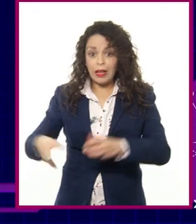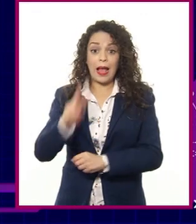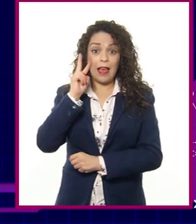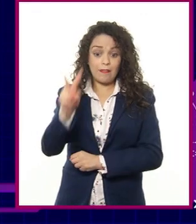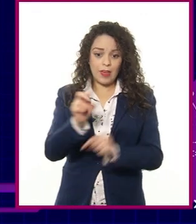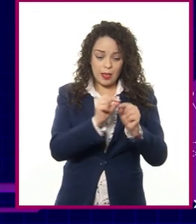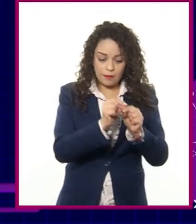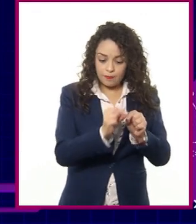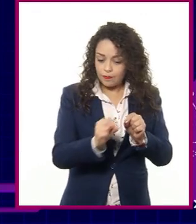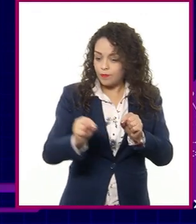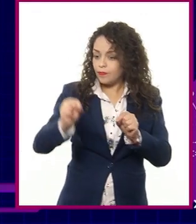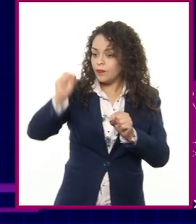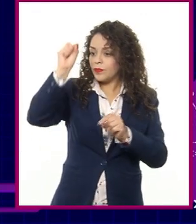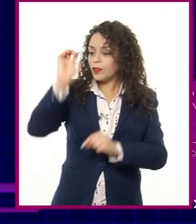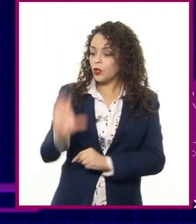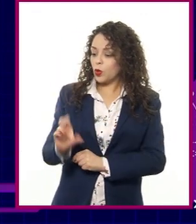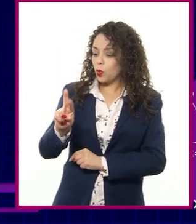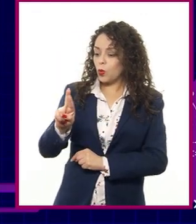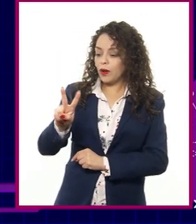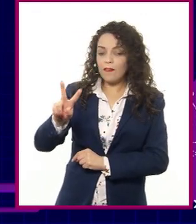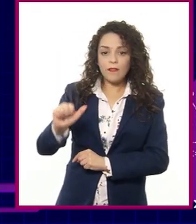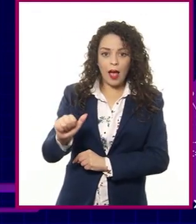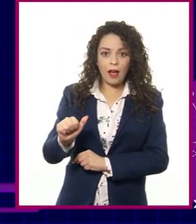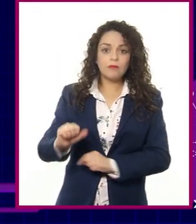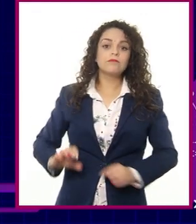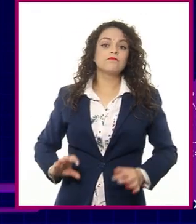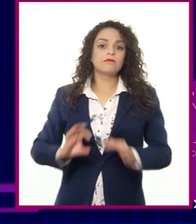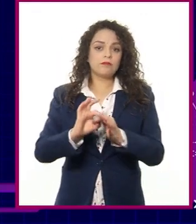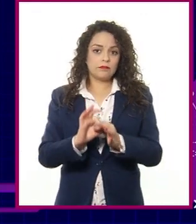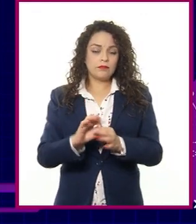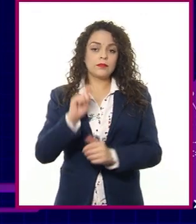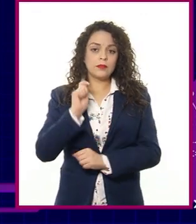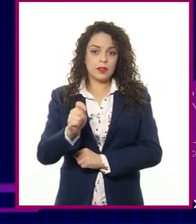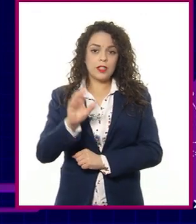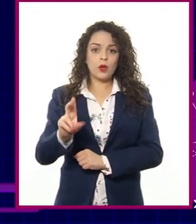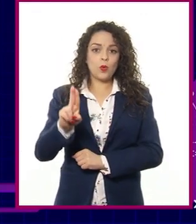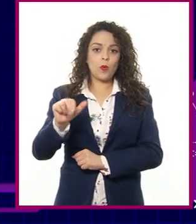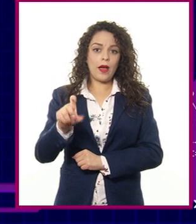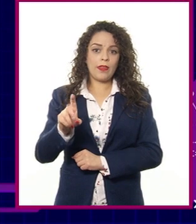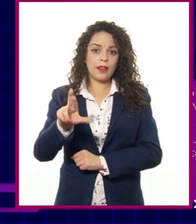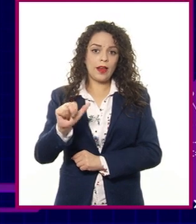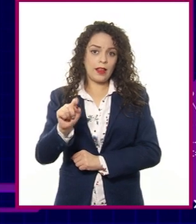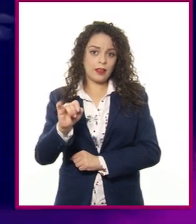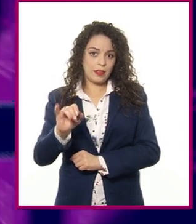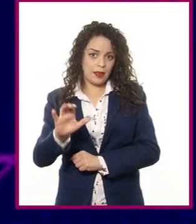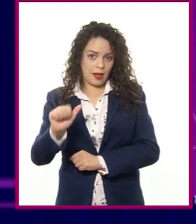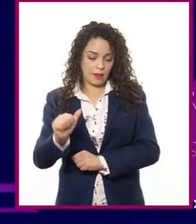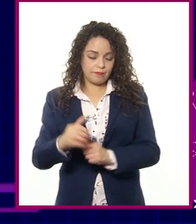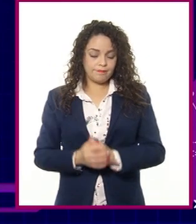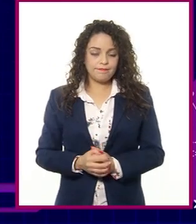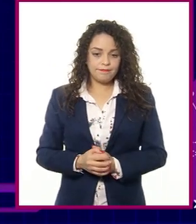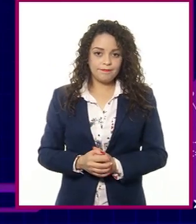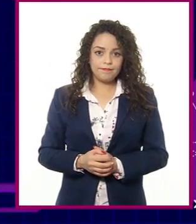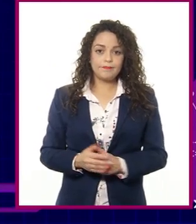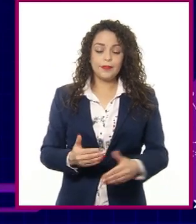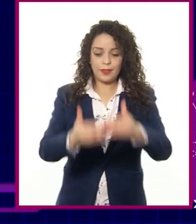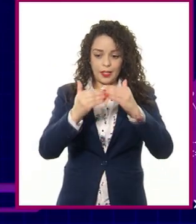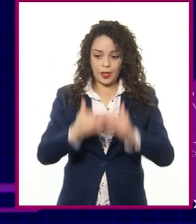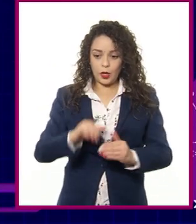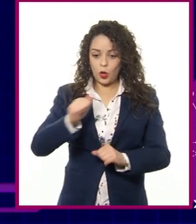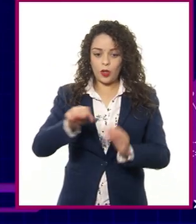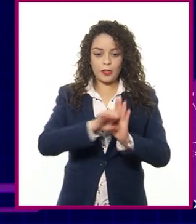línea curva, es decir, una relación de variación cuadrática. En la situación 3, el área